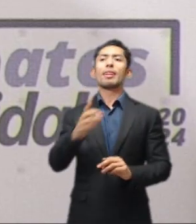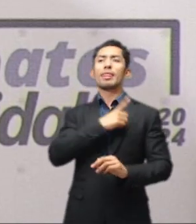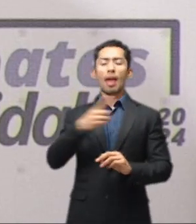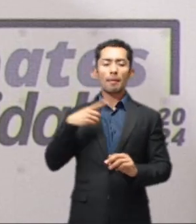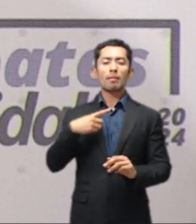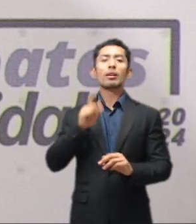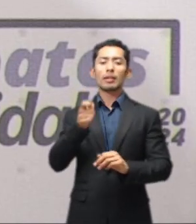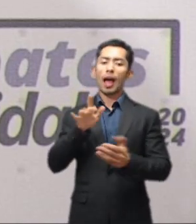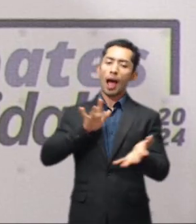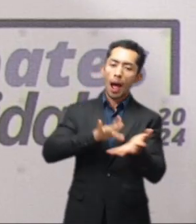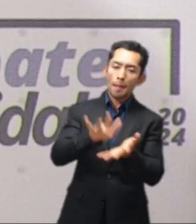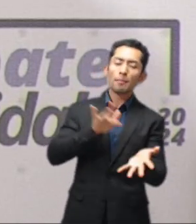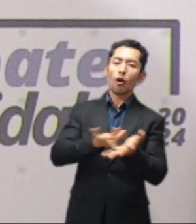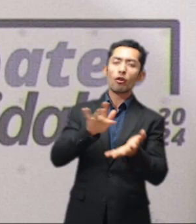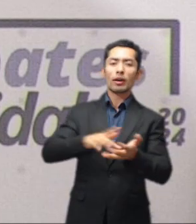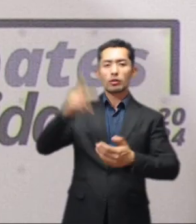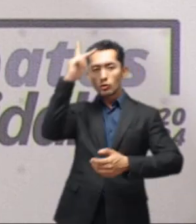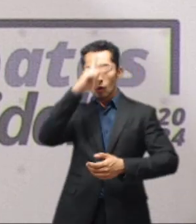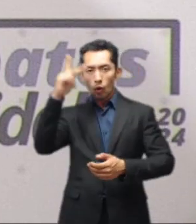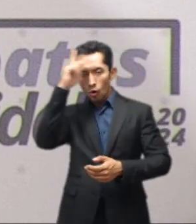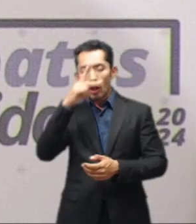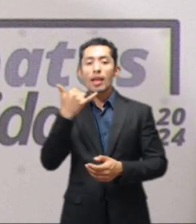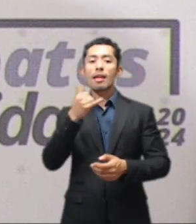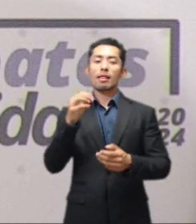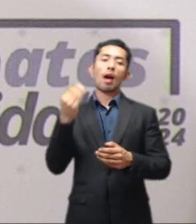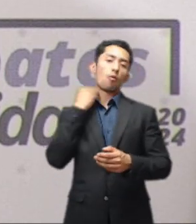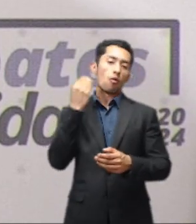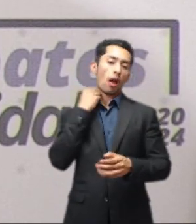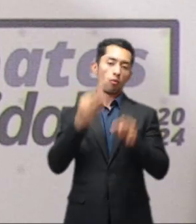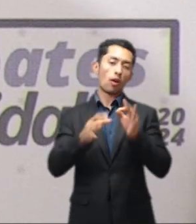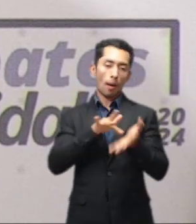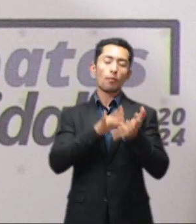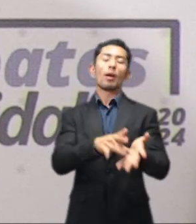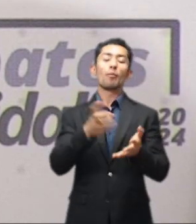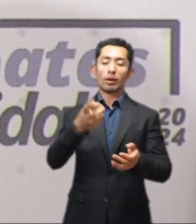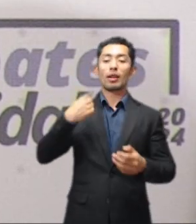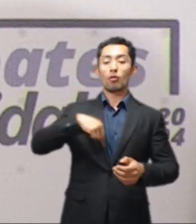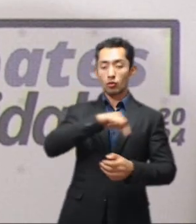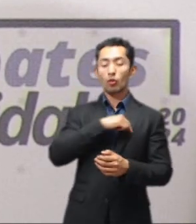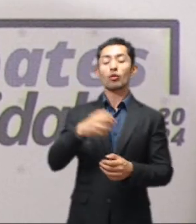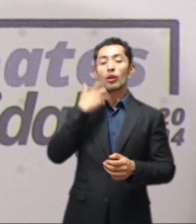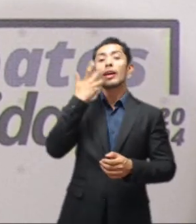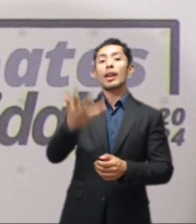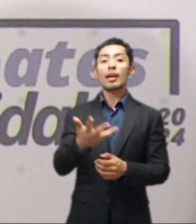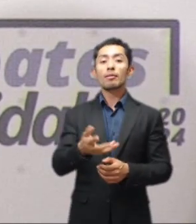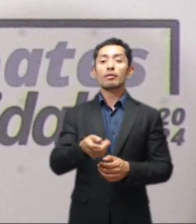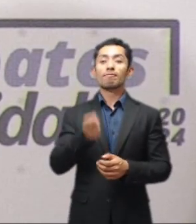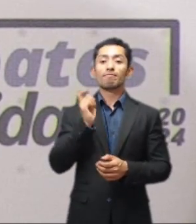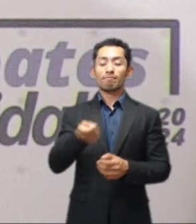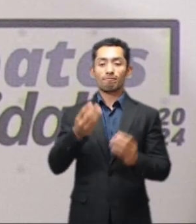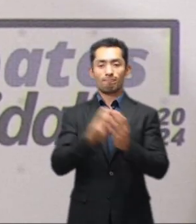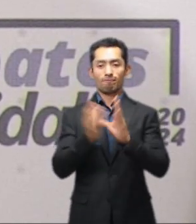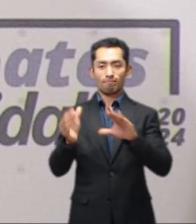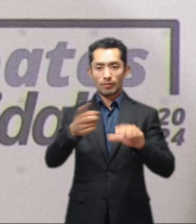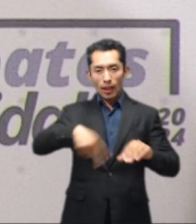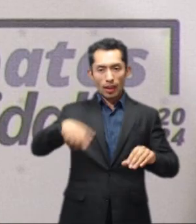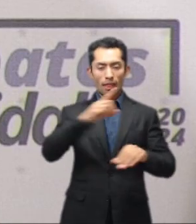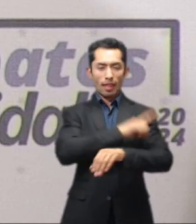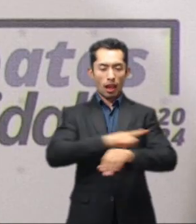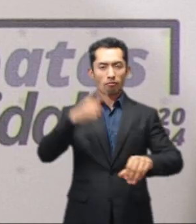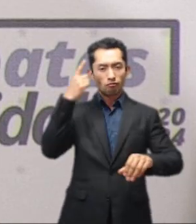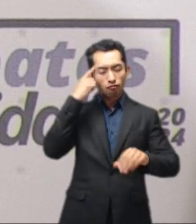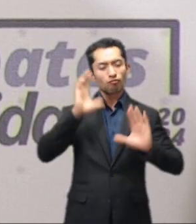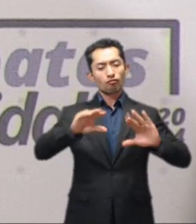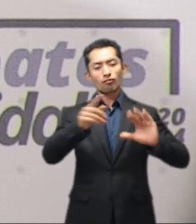brindar apoyo psicológico y legal por esa razón nosotros pretendemos capacitar a los delegados